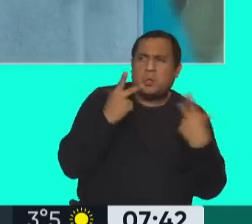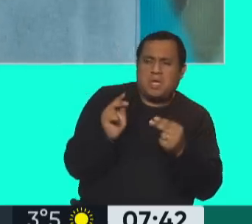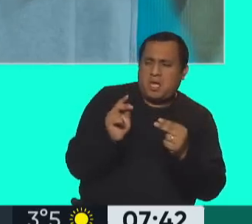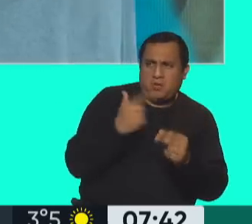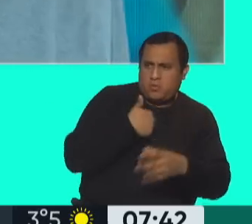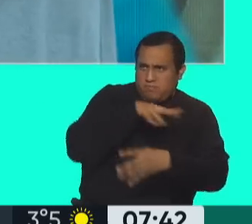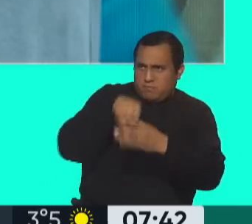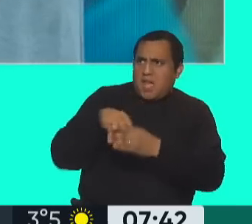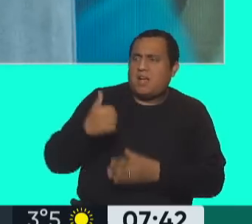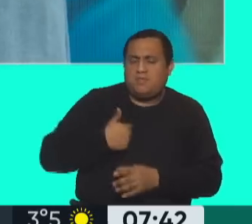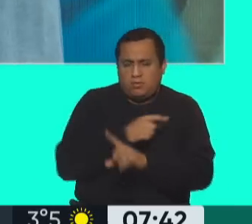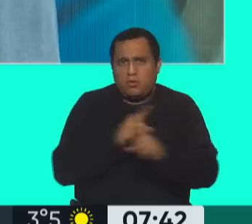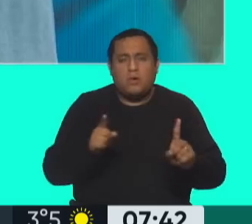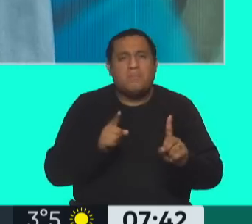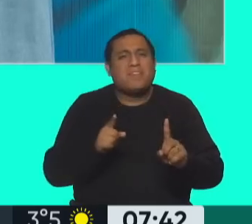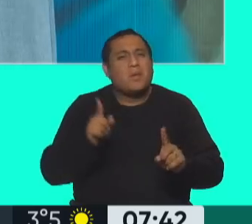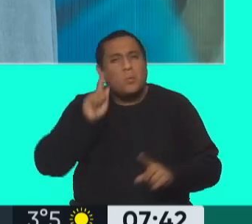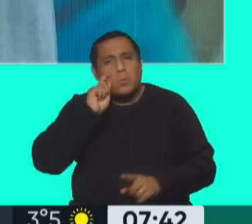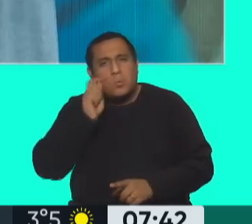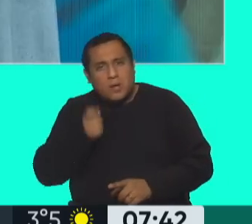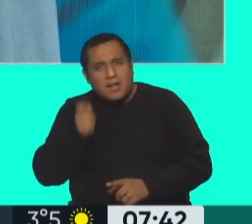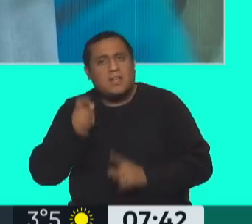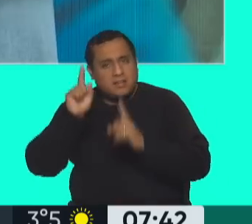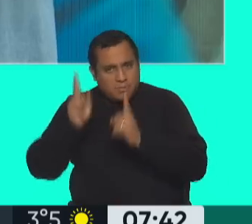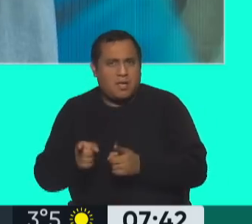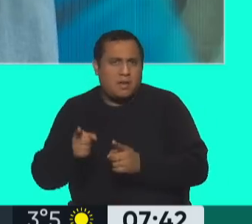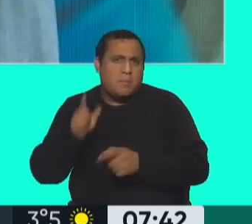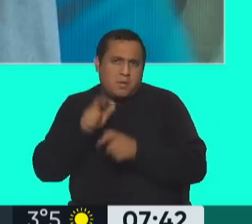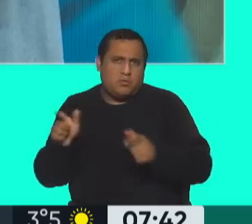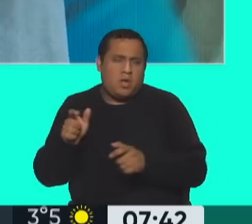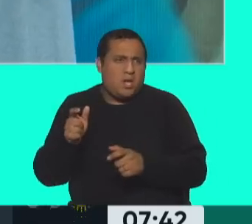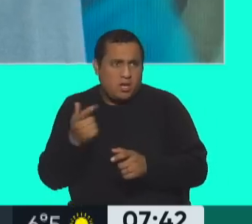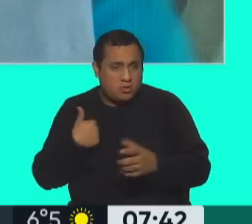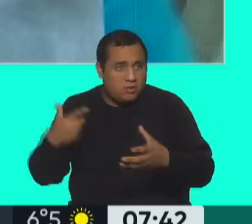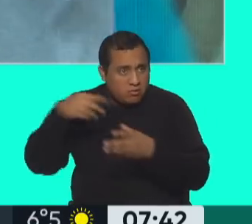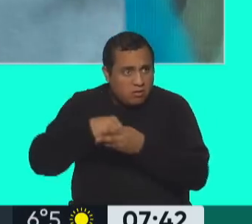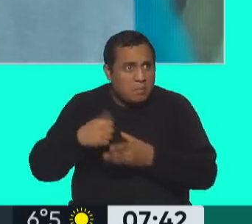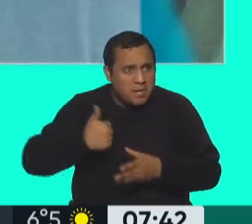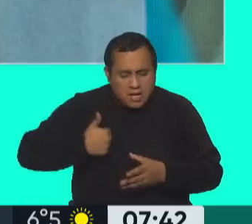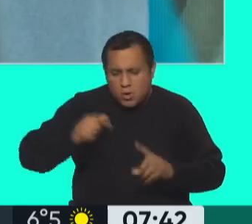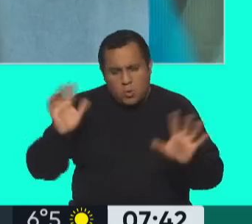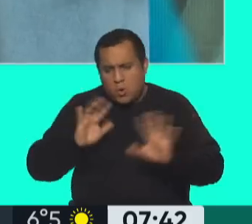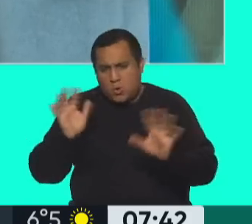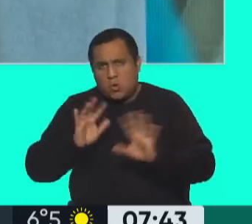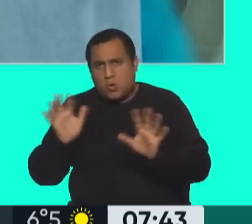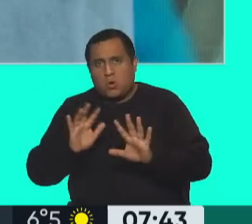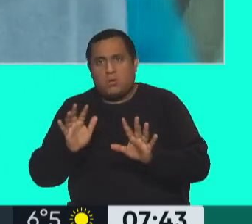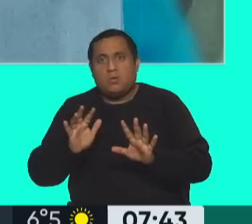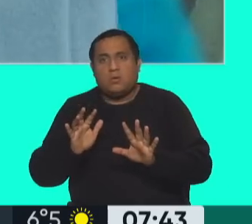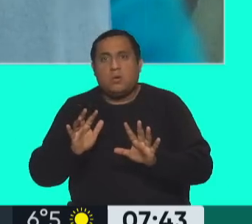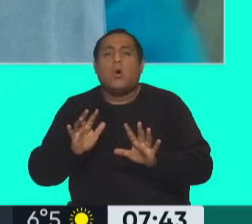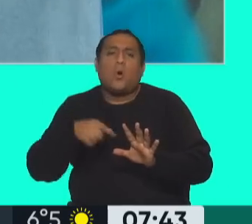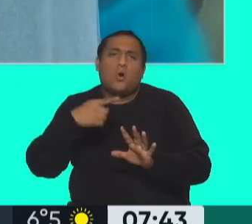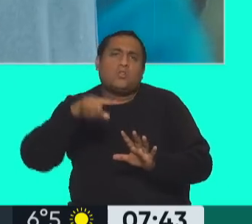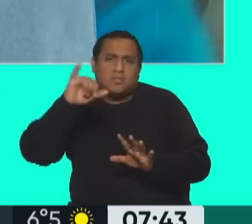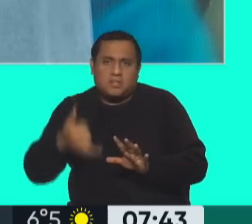en general, en Ucrania también hubo una movilización total de reservistas y de personas para ir a luchar al frente. Este tipo